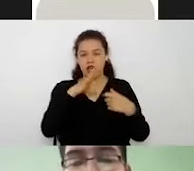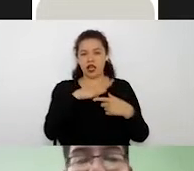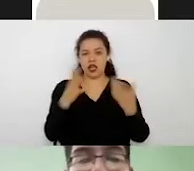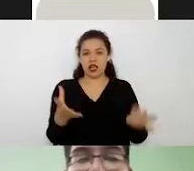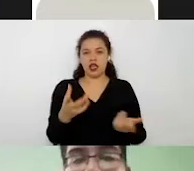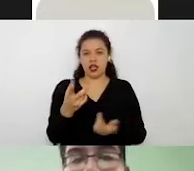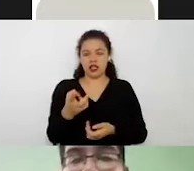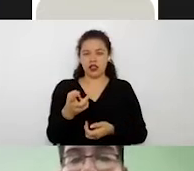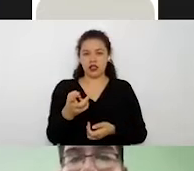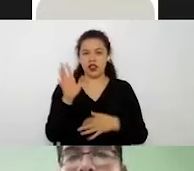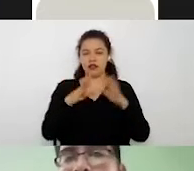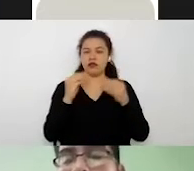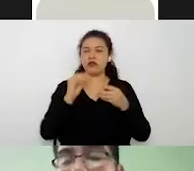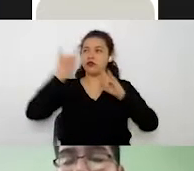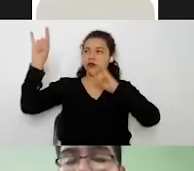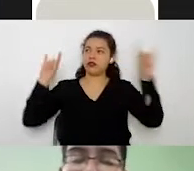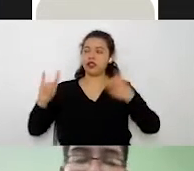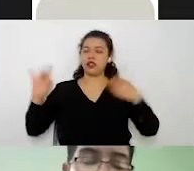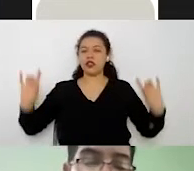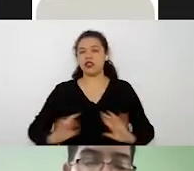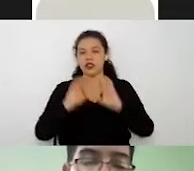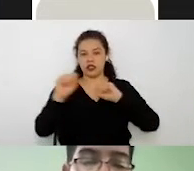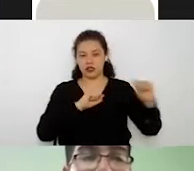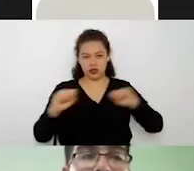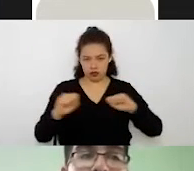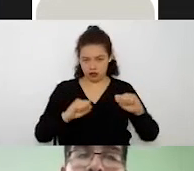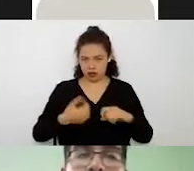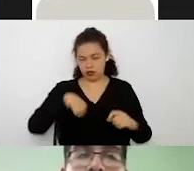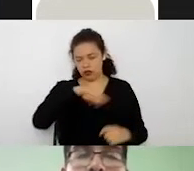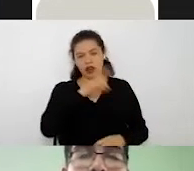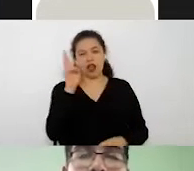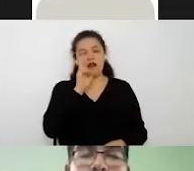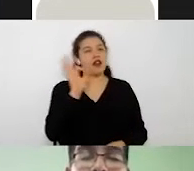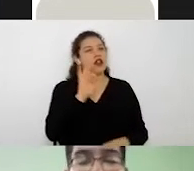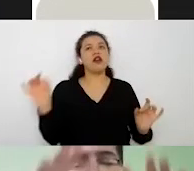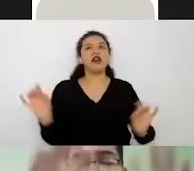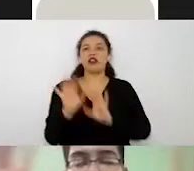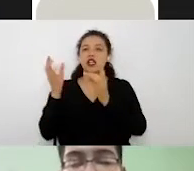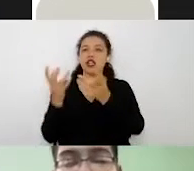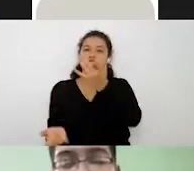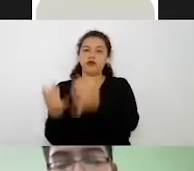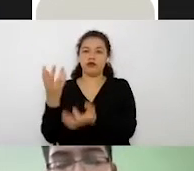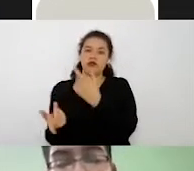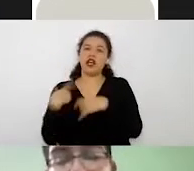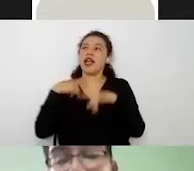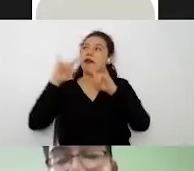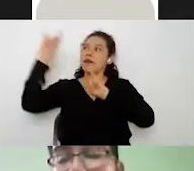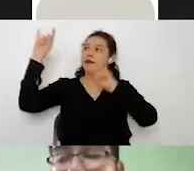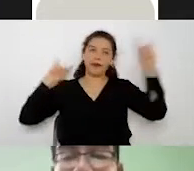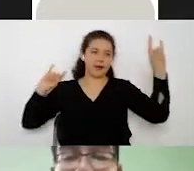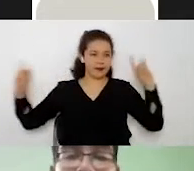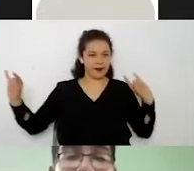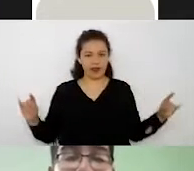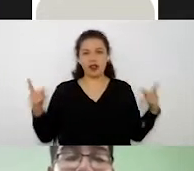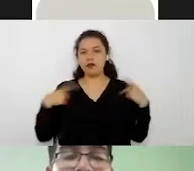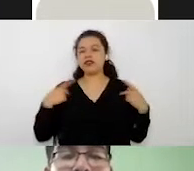hacemos es pegar carteles en qué hacer en caso de sismos, y si no sé si los han visto, o qué hacer en caso de incendios, y vienen ahí los cartelitos, y muy pocas veces